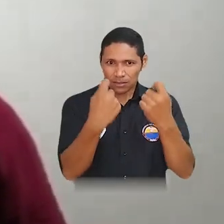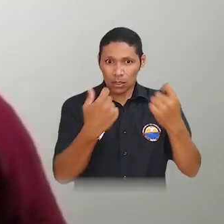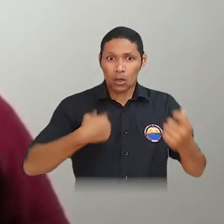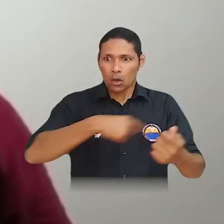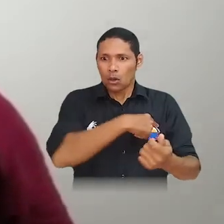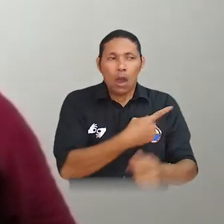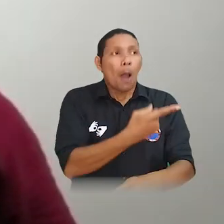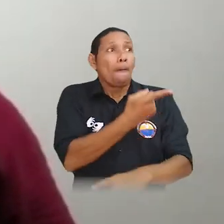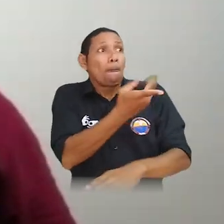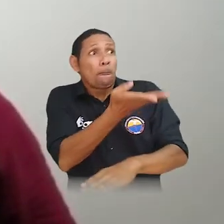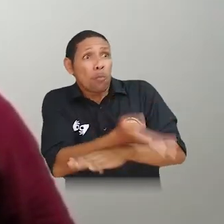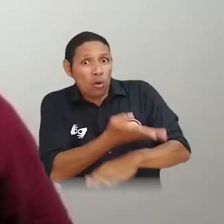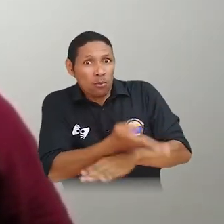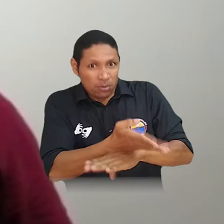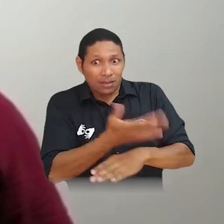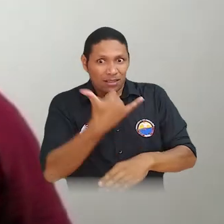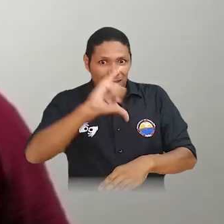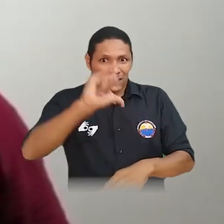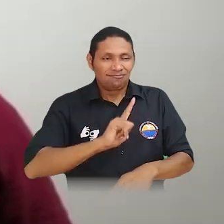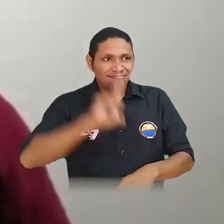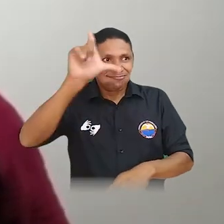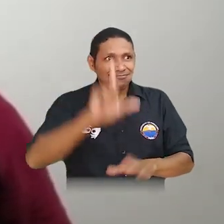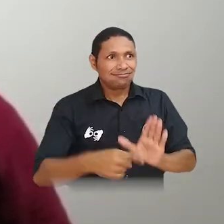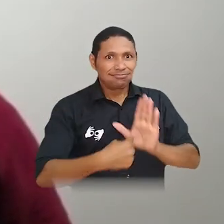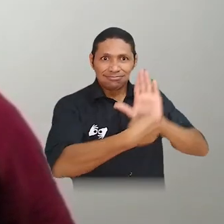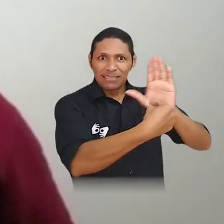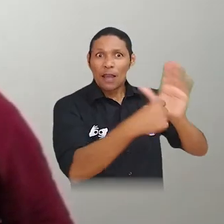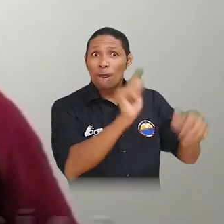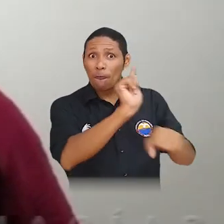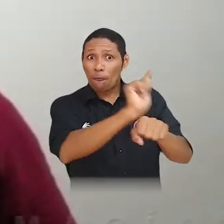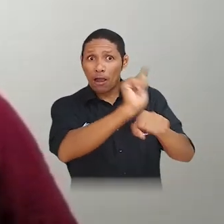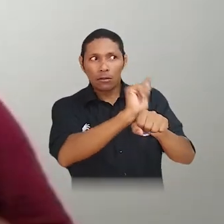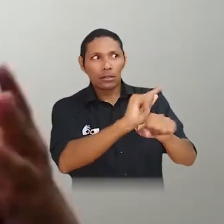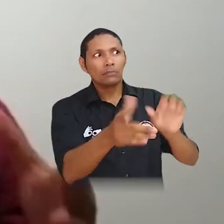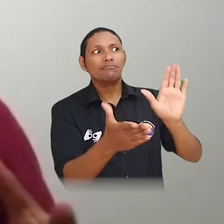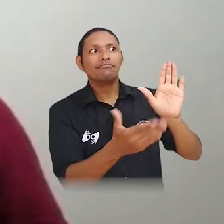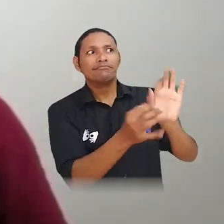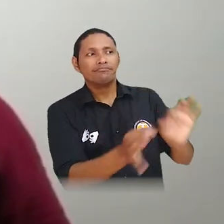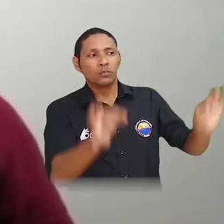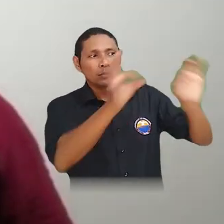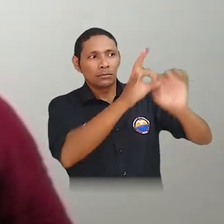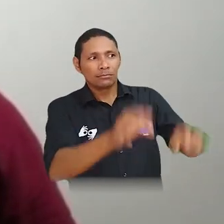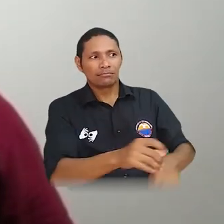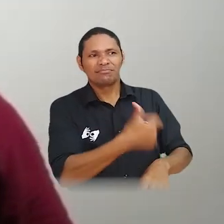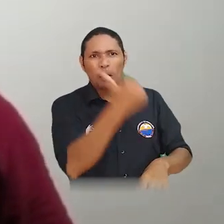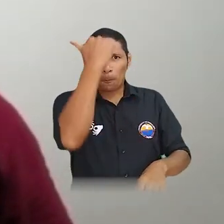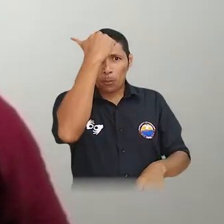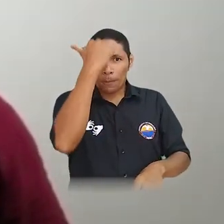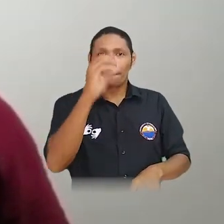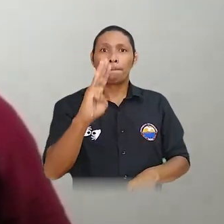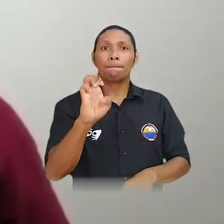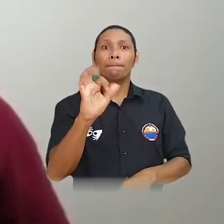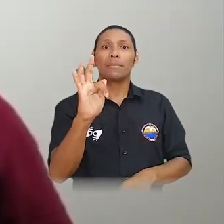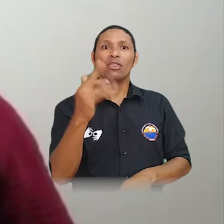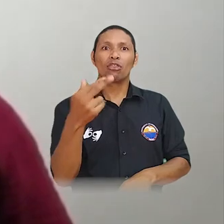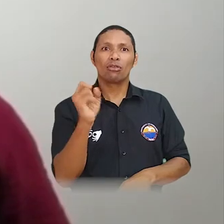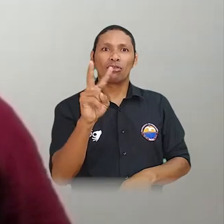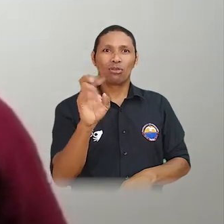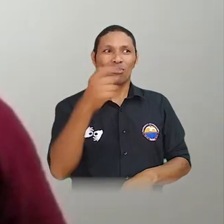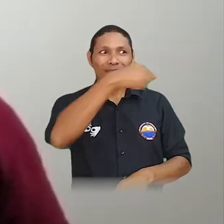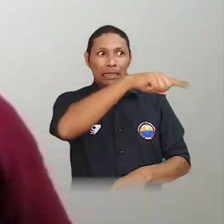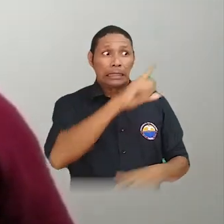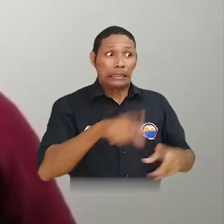lideramos una propuesta que fue presentada ante la Facultad para que nos acompañara el profesor Beethoven Herrera